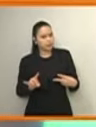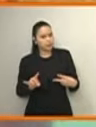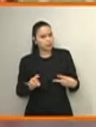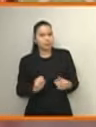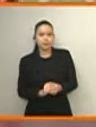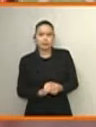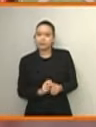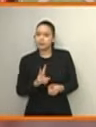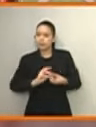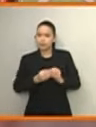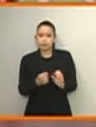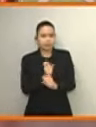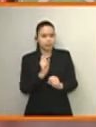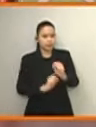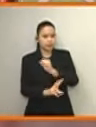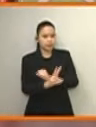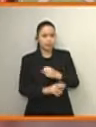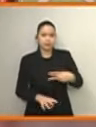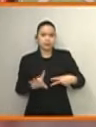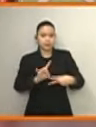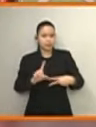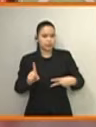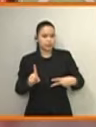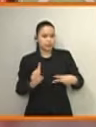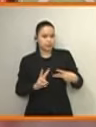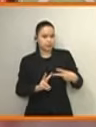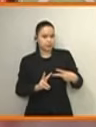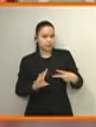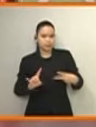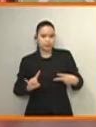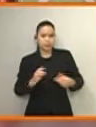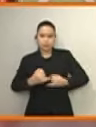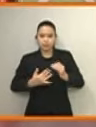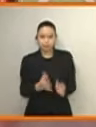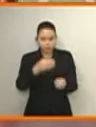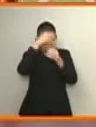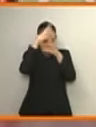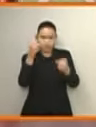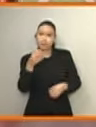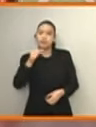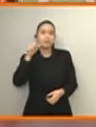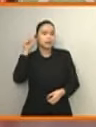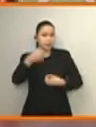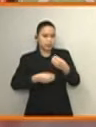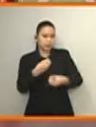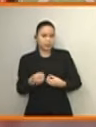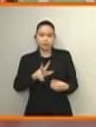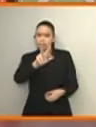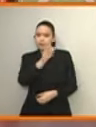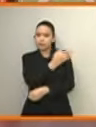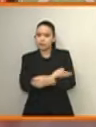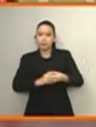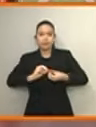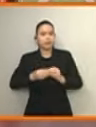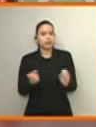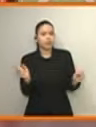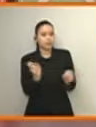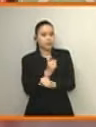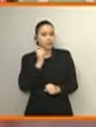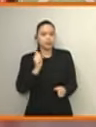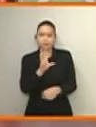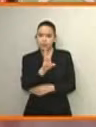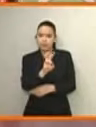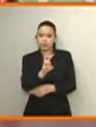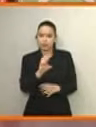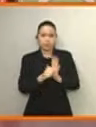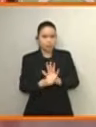28. Números premiados son el 81 y el 28. Fuerte comento que en el sorteo de ayer a las 3 de la tarde, el número favorecido fue el